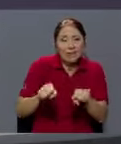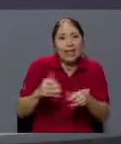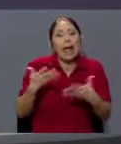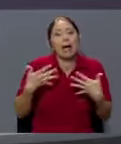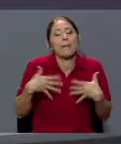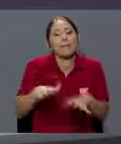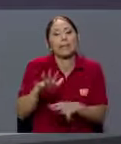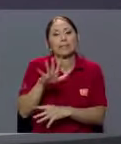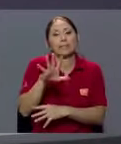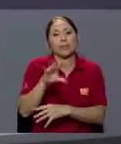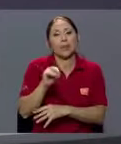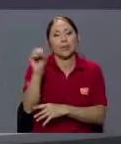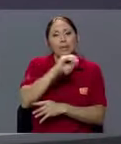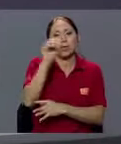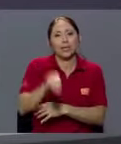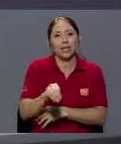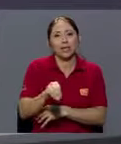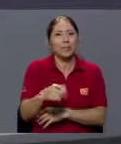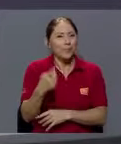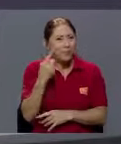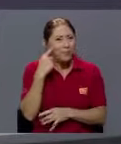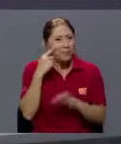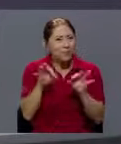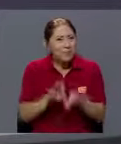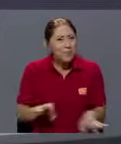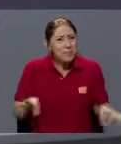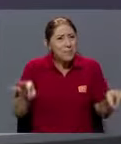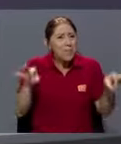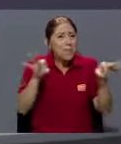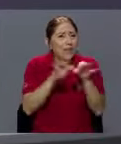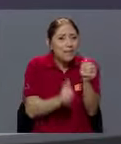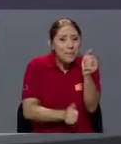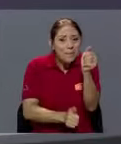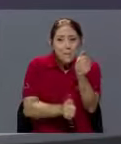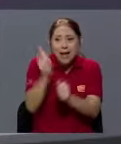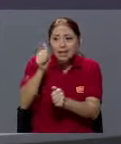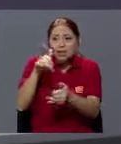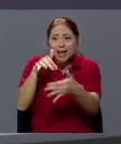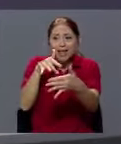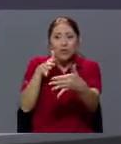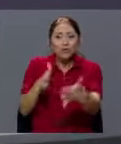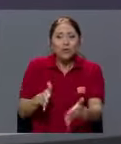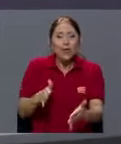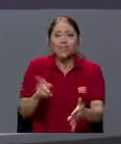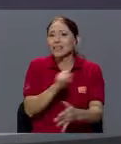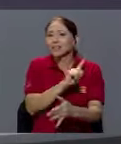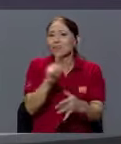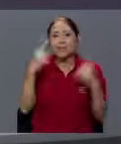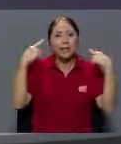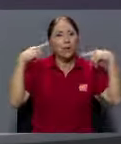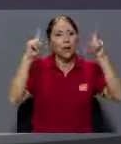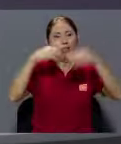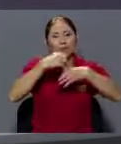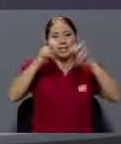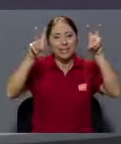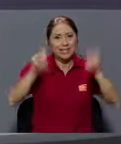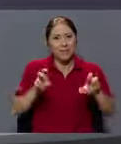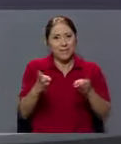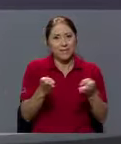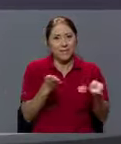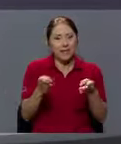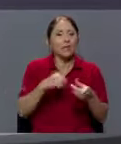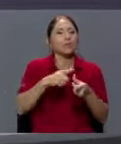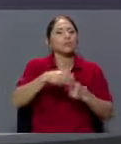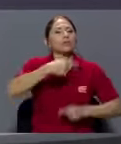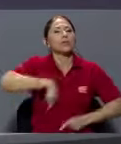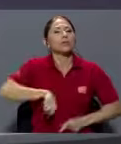50%, pero vean ustedes qué importante lo que significa que una gran mayoría de los estudiantes ni siquiera está llegando. Entonces, aquí lo que nos obliga es